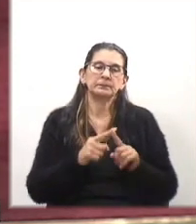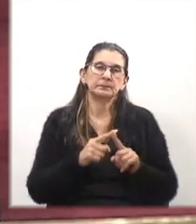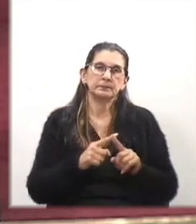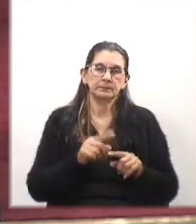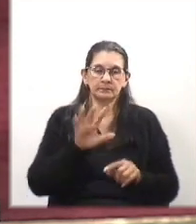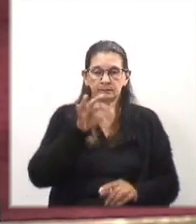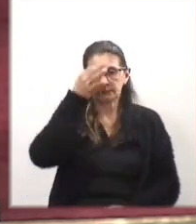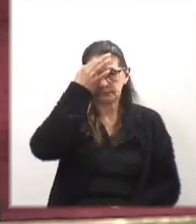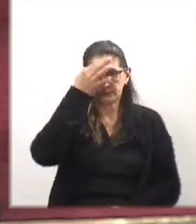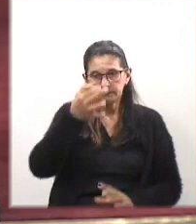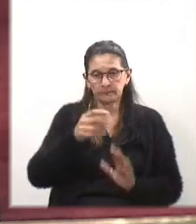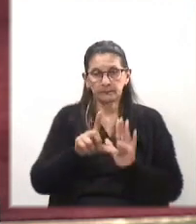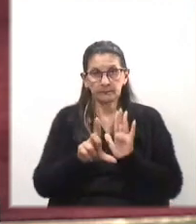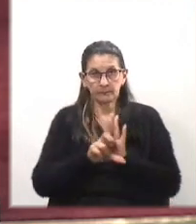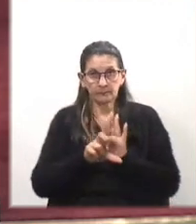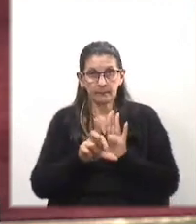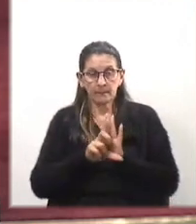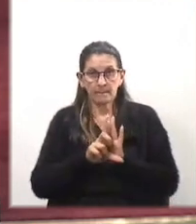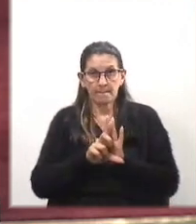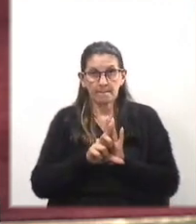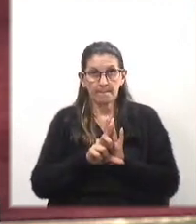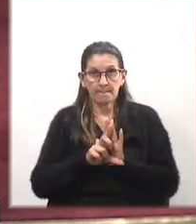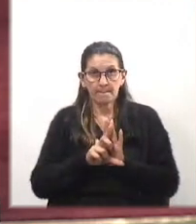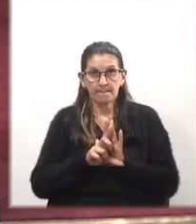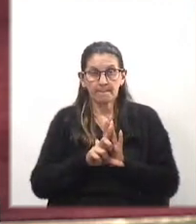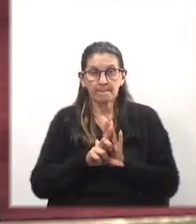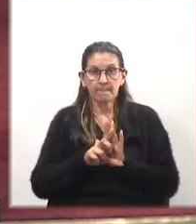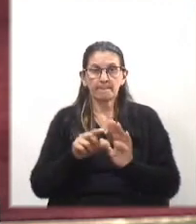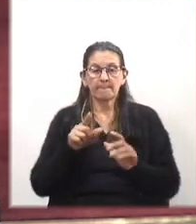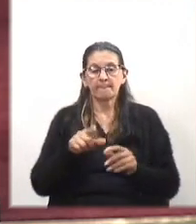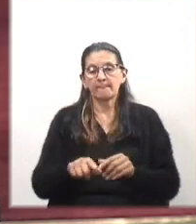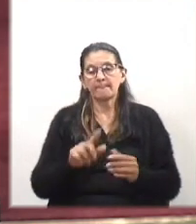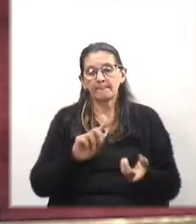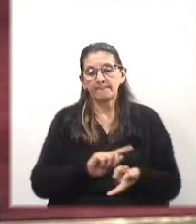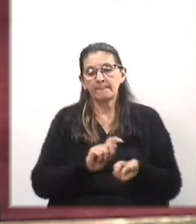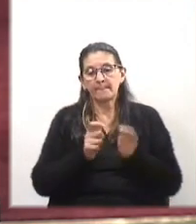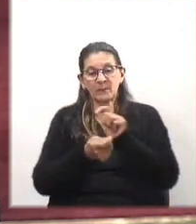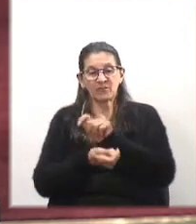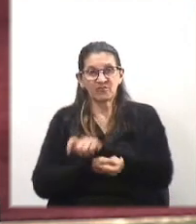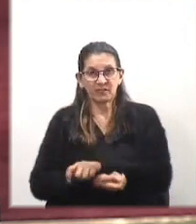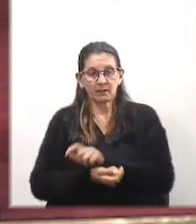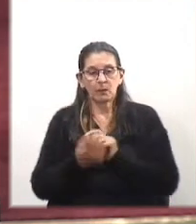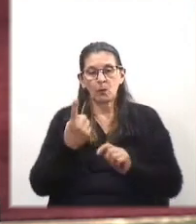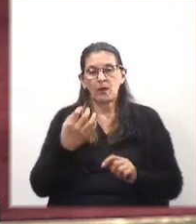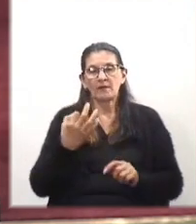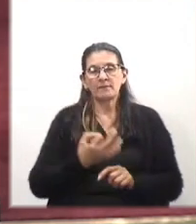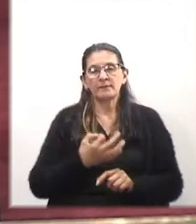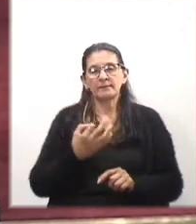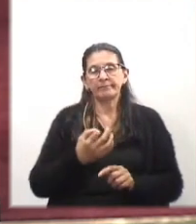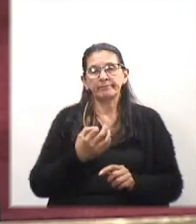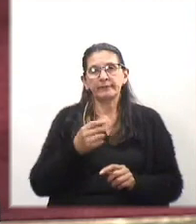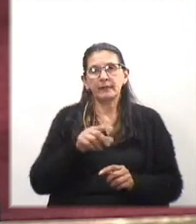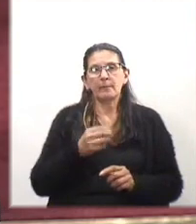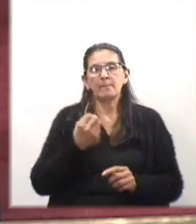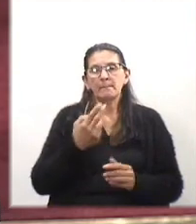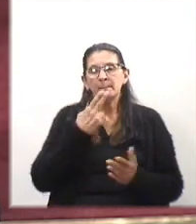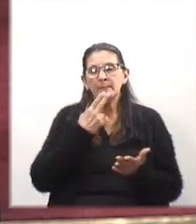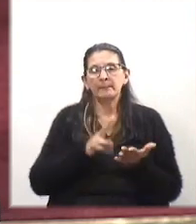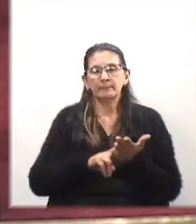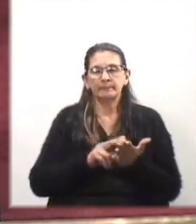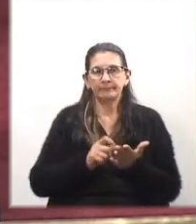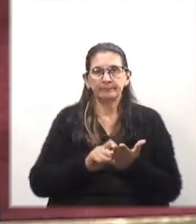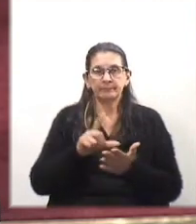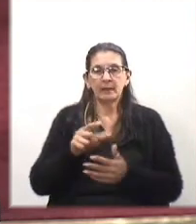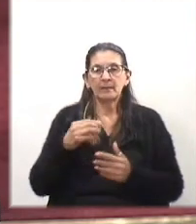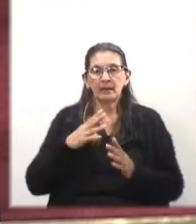denominación técnica legal, en puridad se transforma en una verdadera carga tributaria para los afiliados